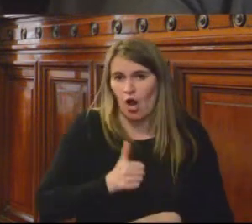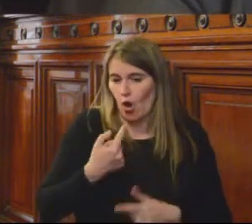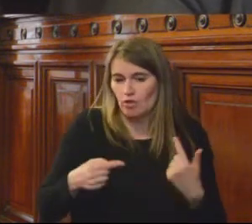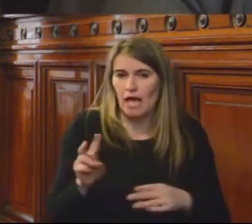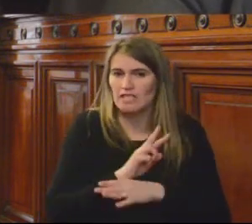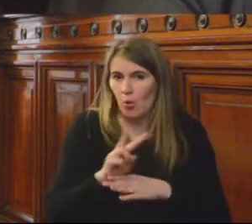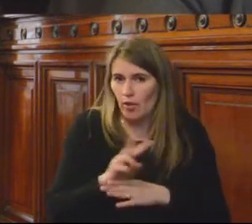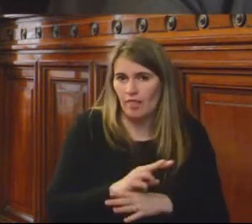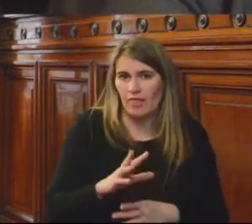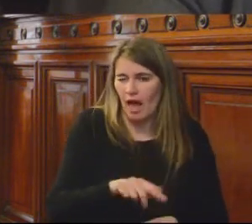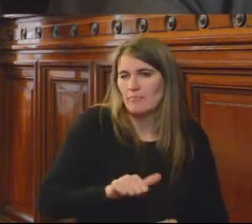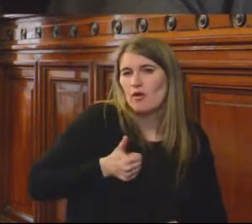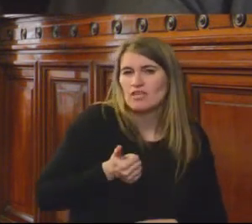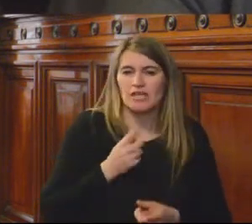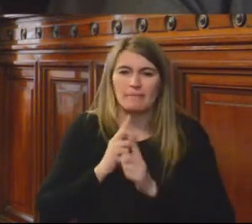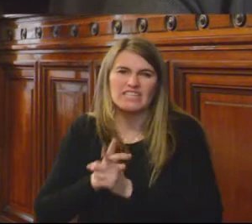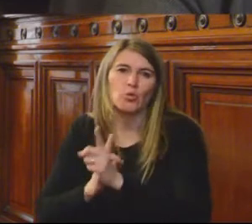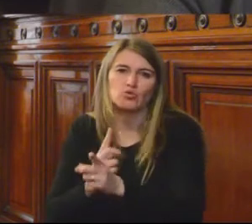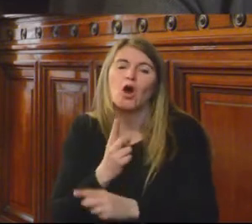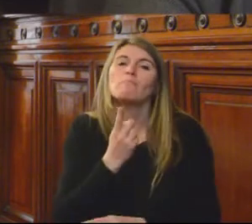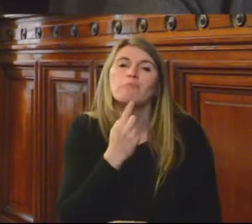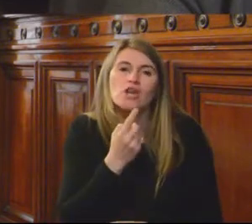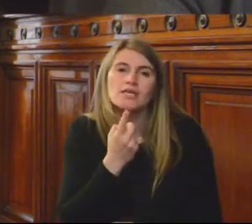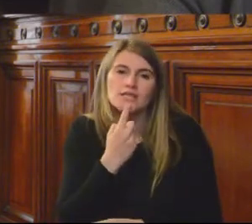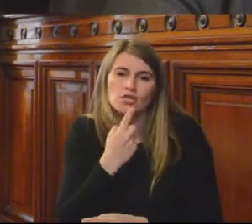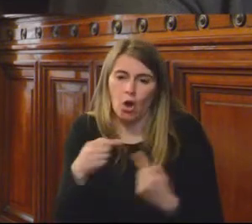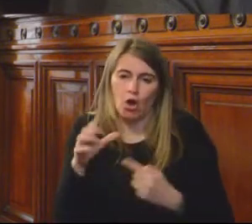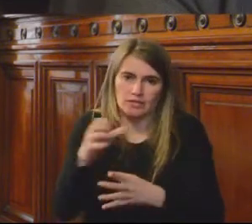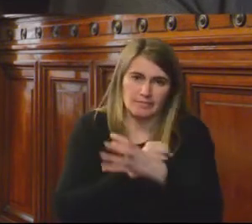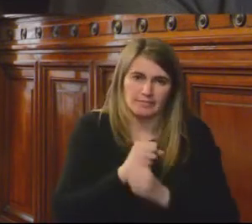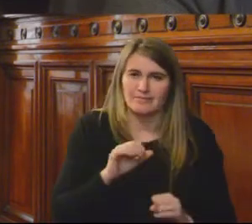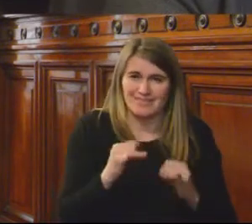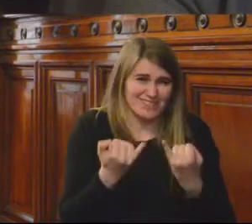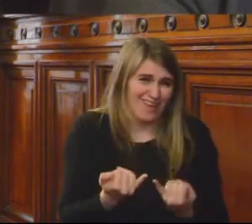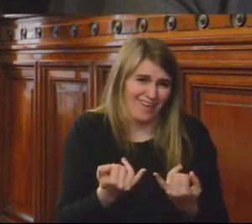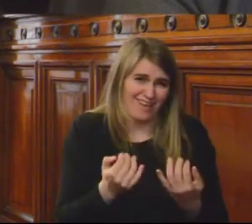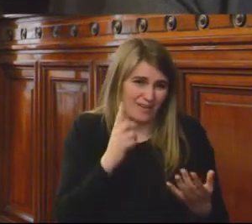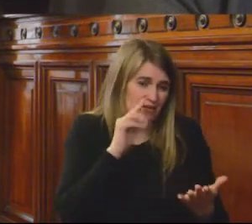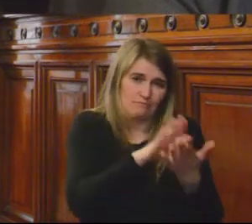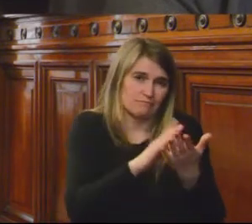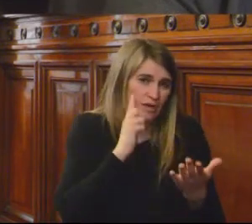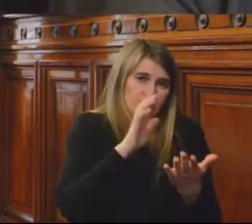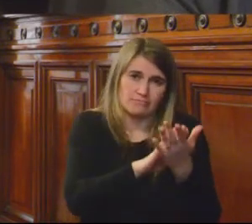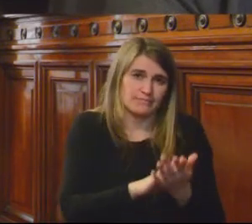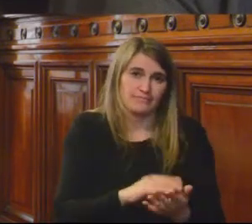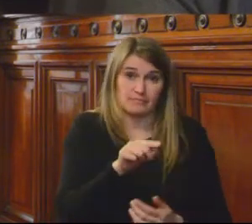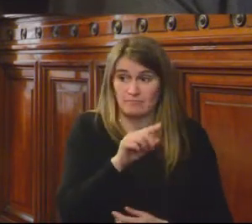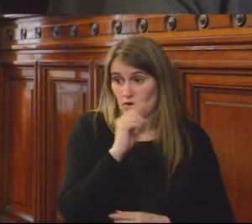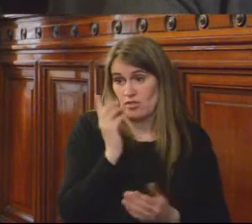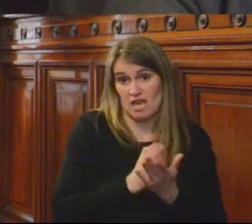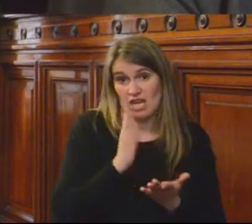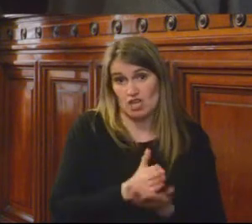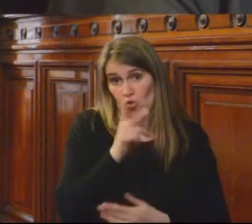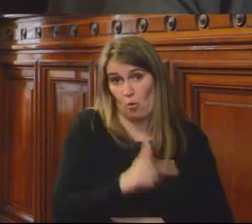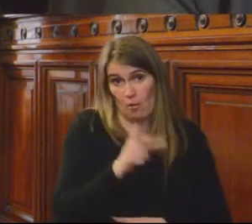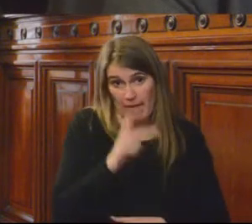de intolerancia, como armas de persecución por motivos políticos. Todo esto ha sido consignado ya ante esta digna Comisión Interamericana de Derechos Humanos